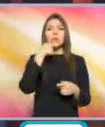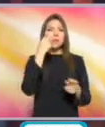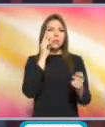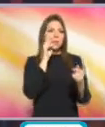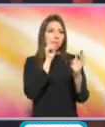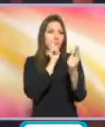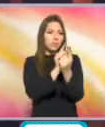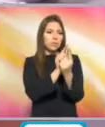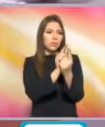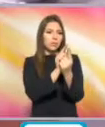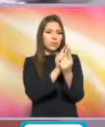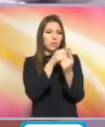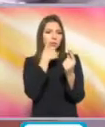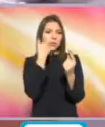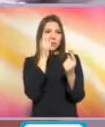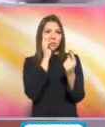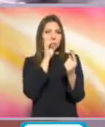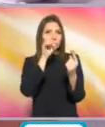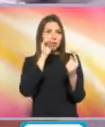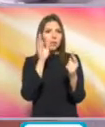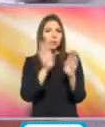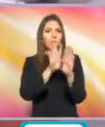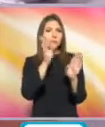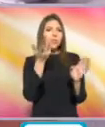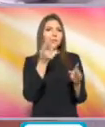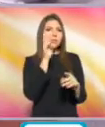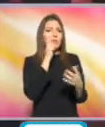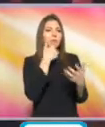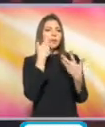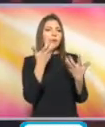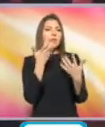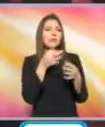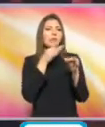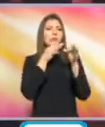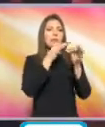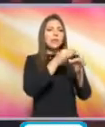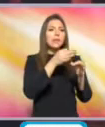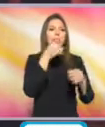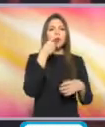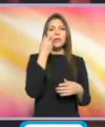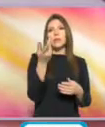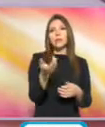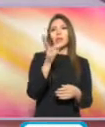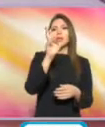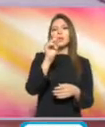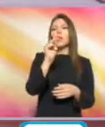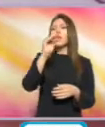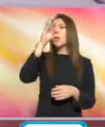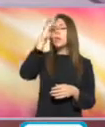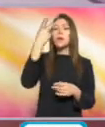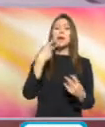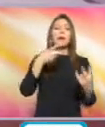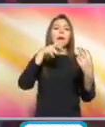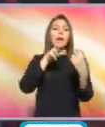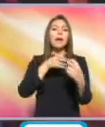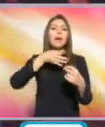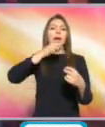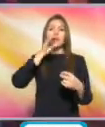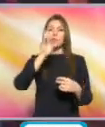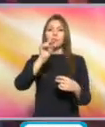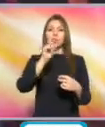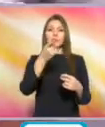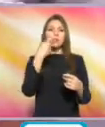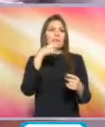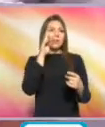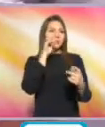esa persona. Sino Lo único que copula quieres, con esa persona. Copula. Entonces, pues la verdad ya estoy perdido, porque esa parte de pansexualidad